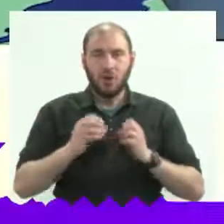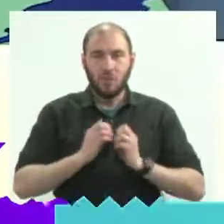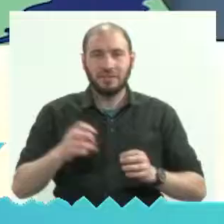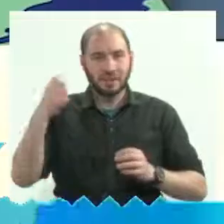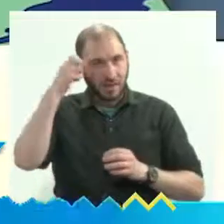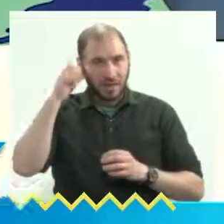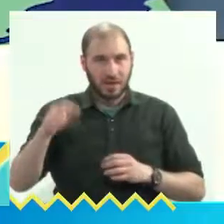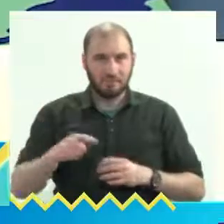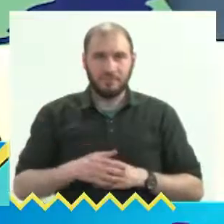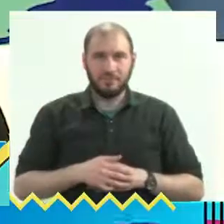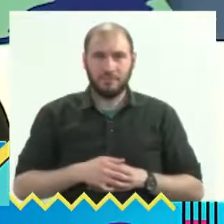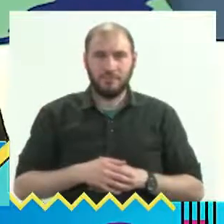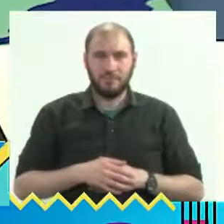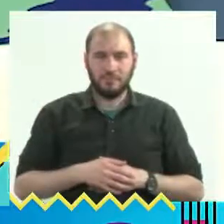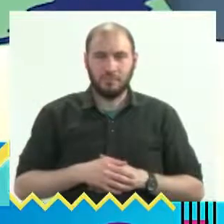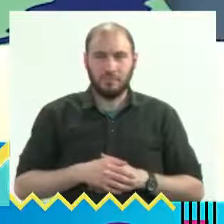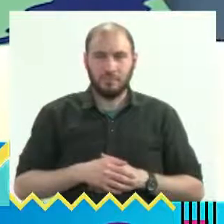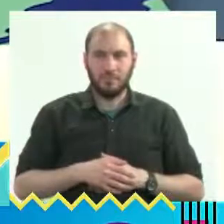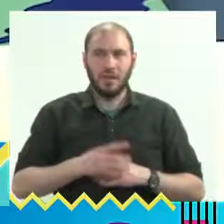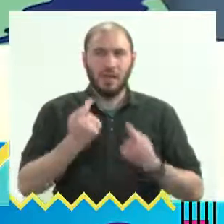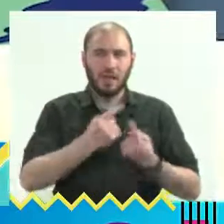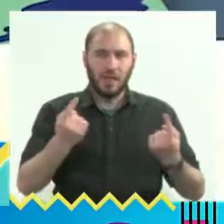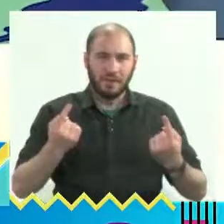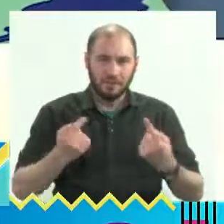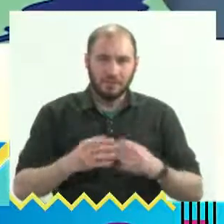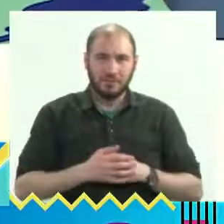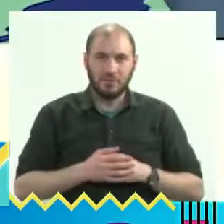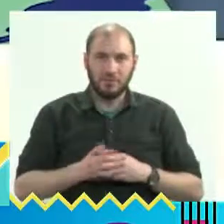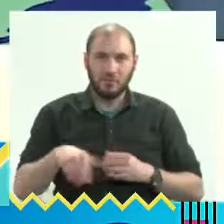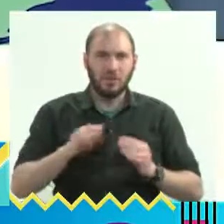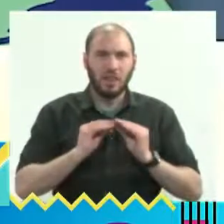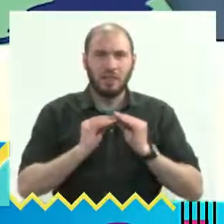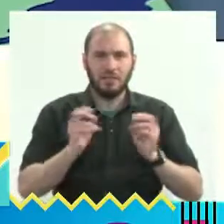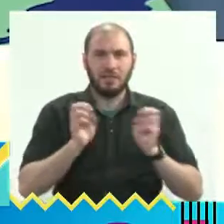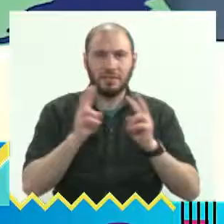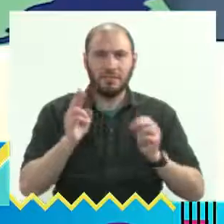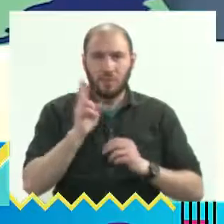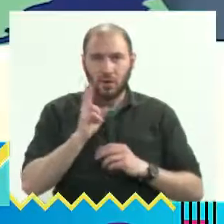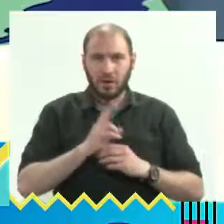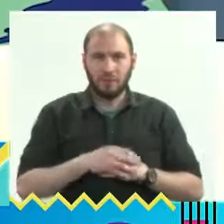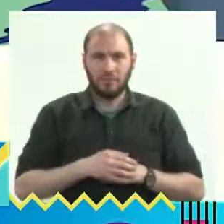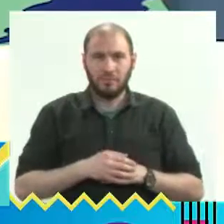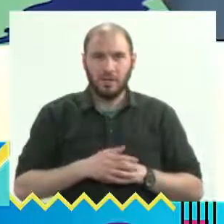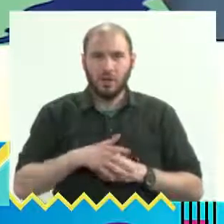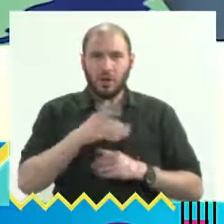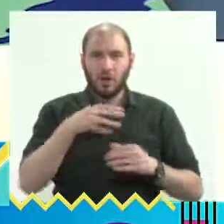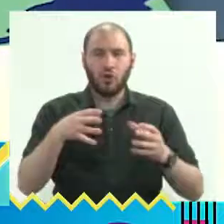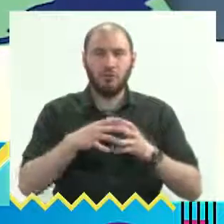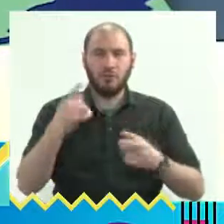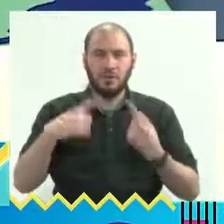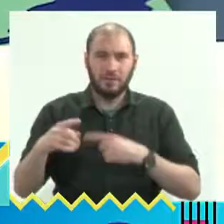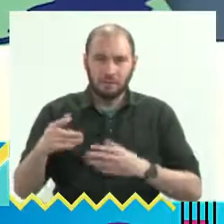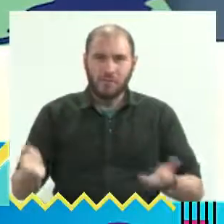radicales también. Sí. Entonces, cada vez que tenemos que discutir cuestiones de mujeres, como que esta multisectorial